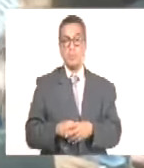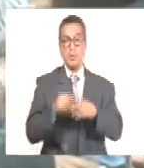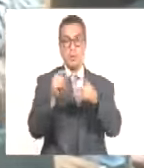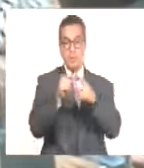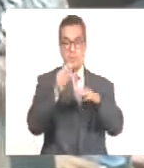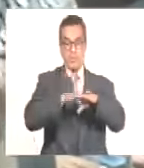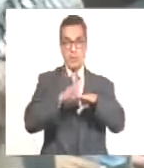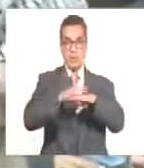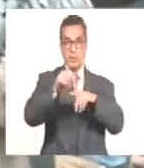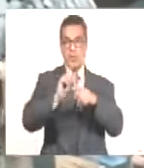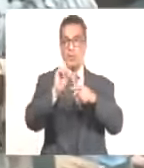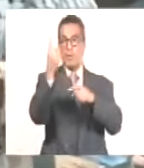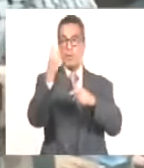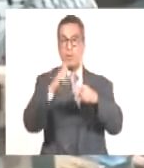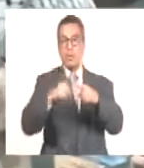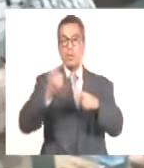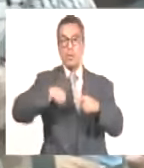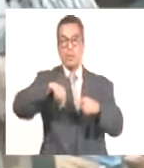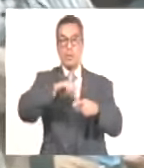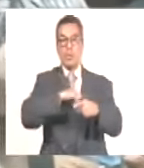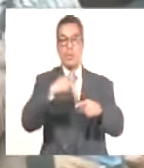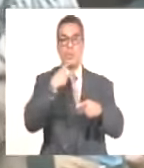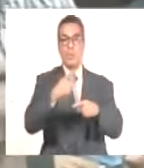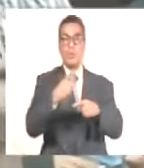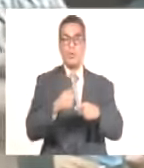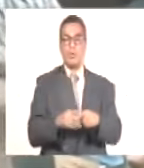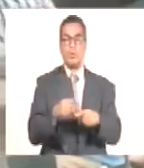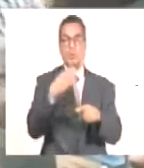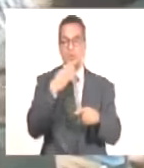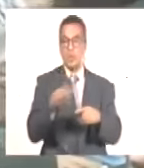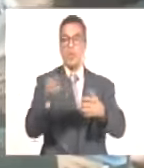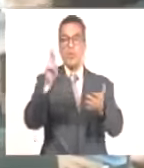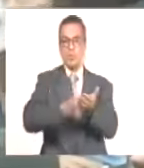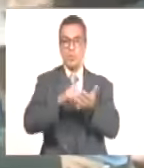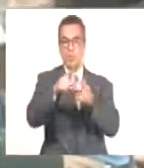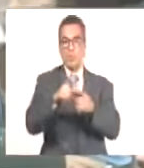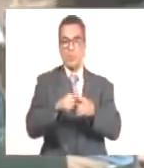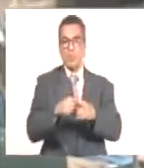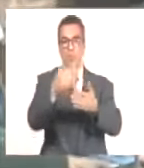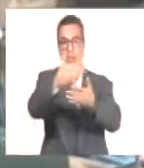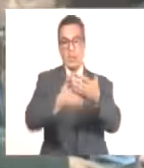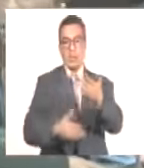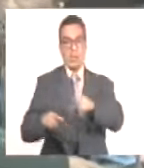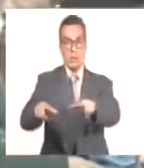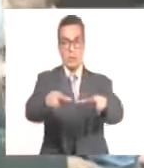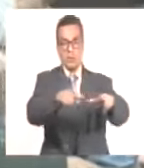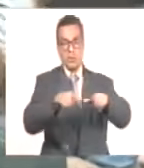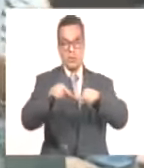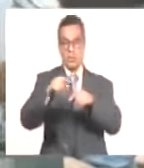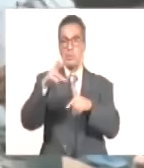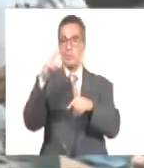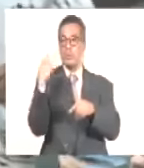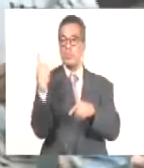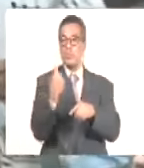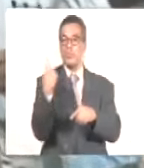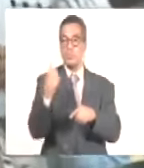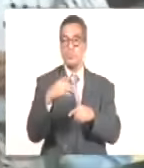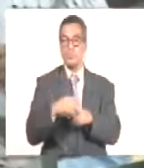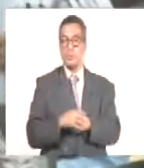Suscitado esto, lo primero es nuestra declaración de exigencia nuevamente de la paz en el territorio, no